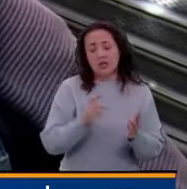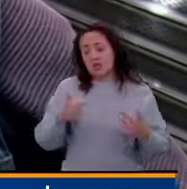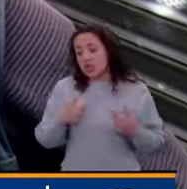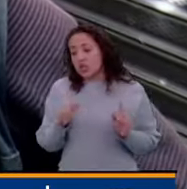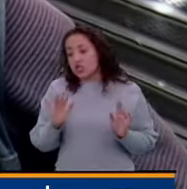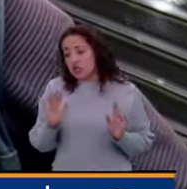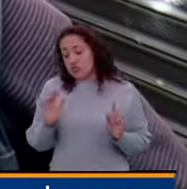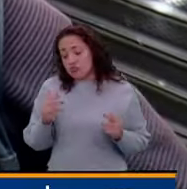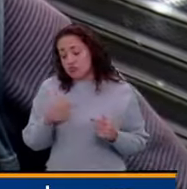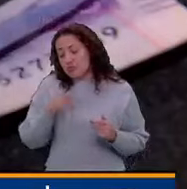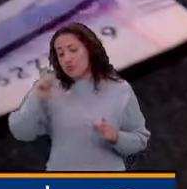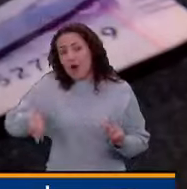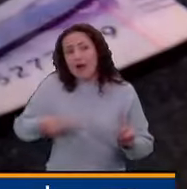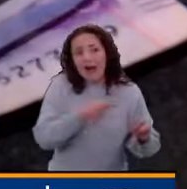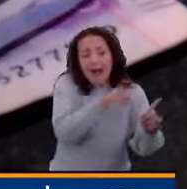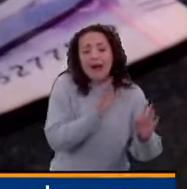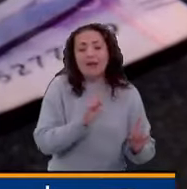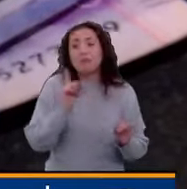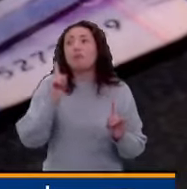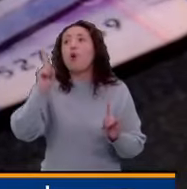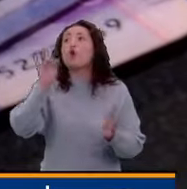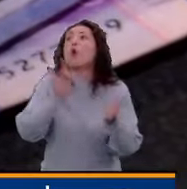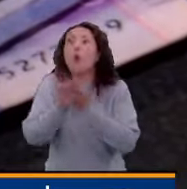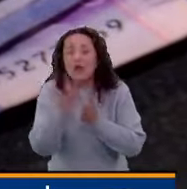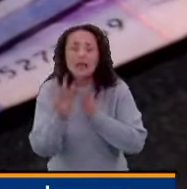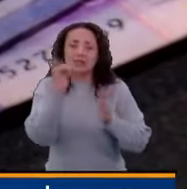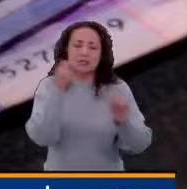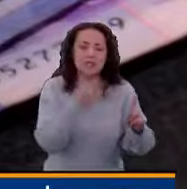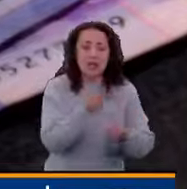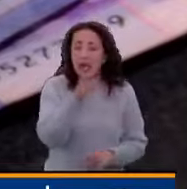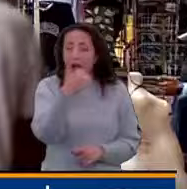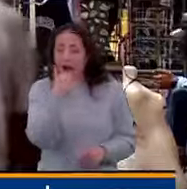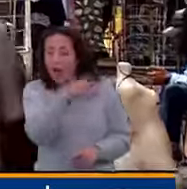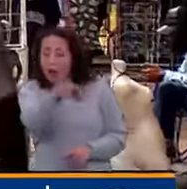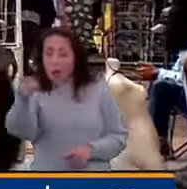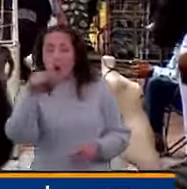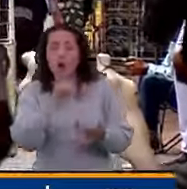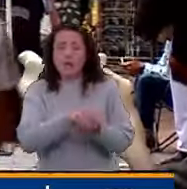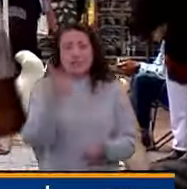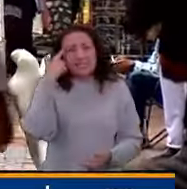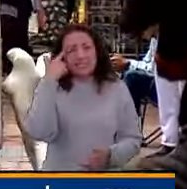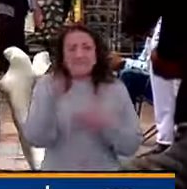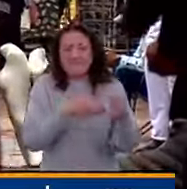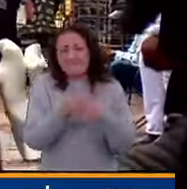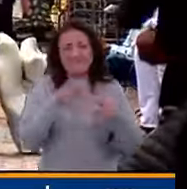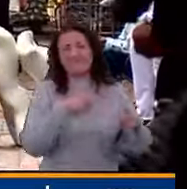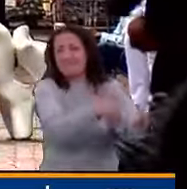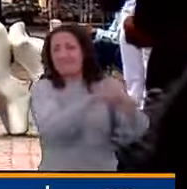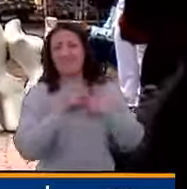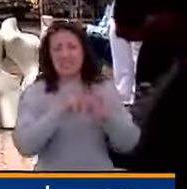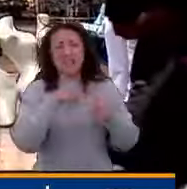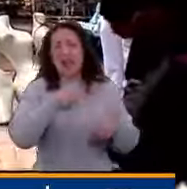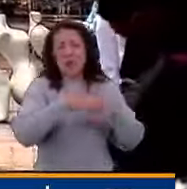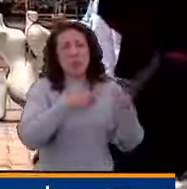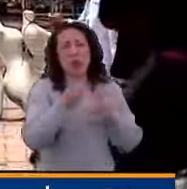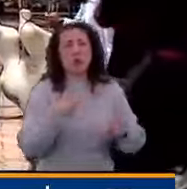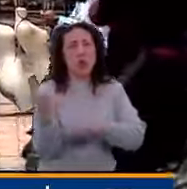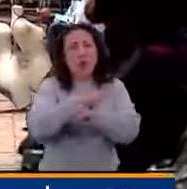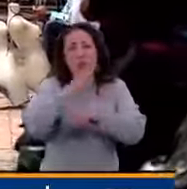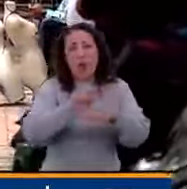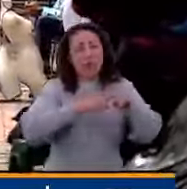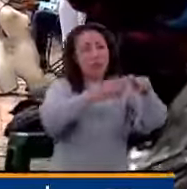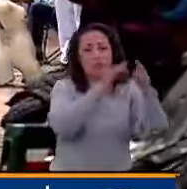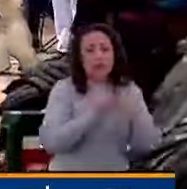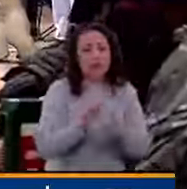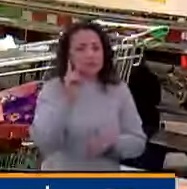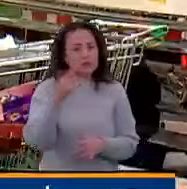pero de eso no. Si usted ha estado tentado a caer en el gota a gota, esta información le interesa. La Secretaría de Desarrollo Económico lanzó